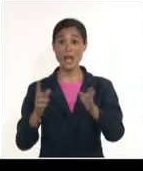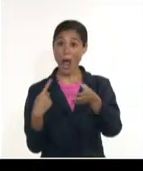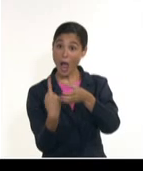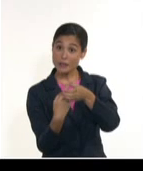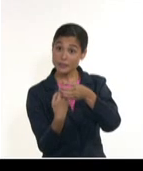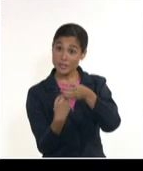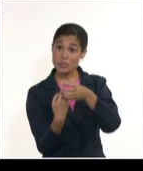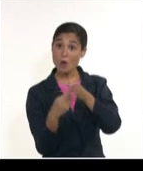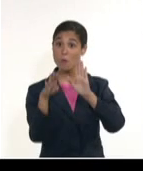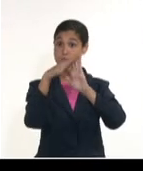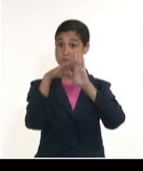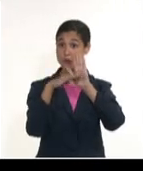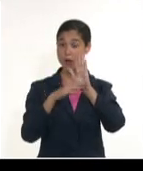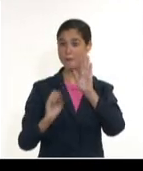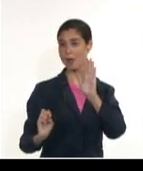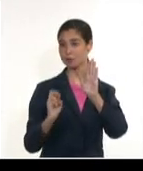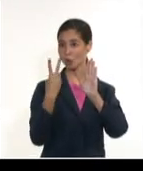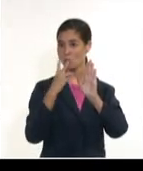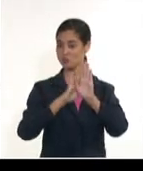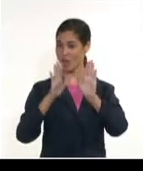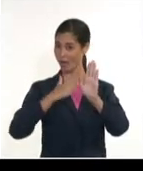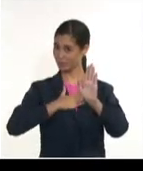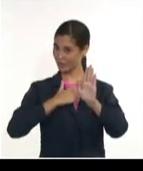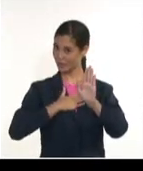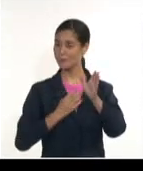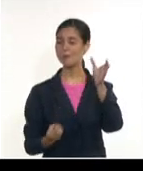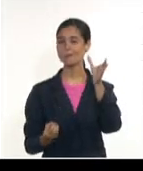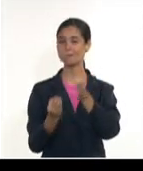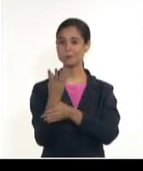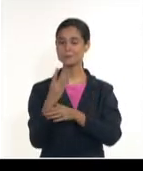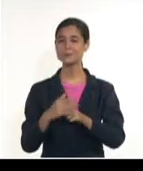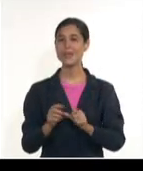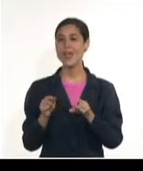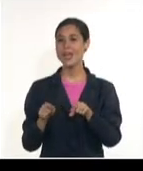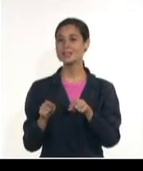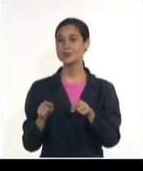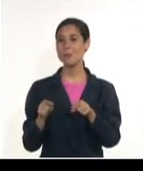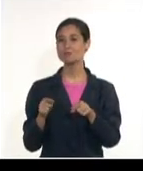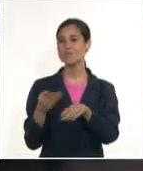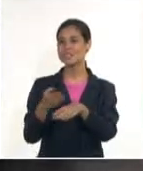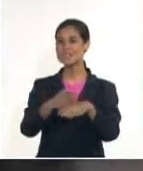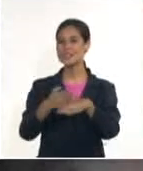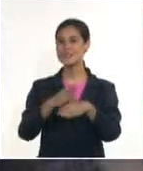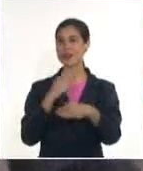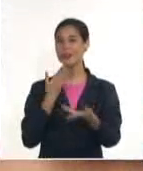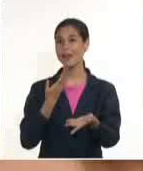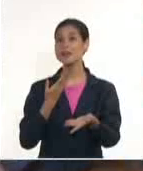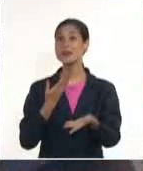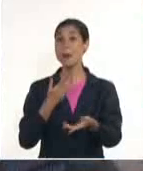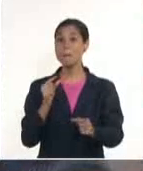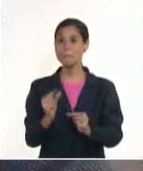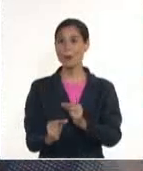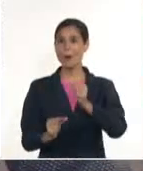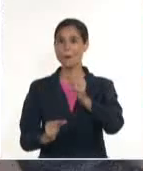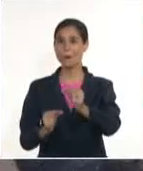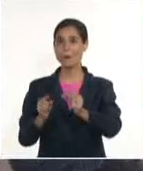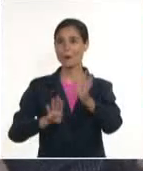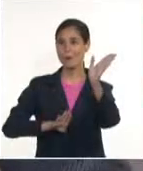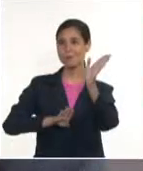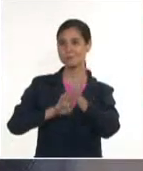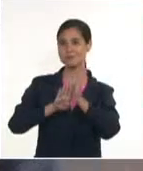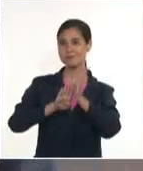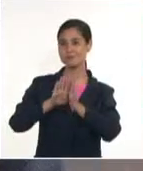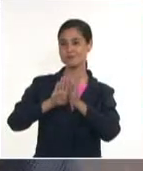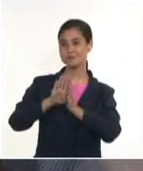álbum, Asalto al Cielo, yo creo que es un paso más allá dentro de nuestro estilo, porque hemos perfeccionado las influencias,